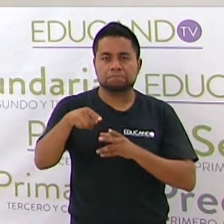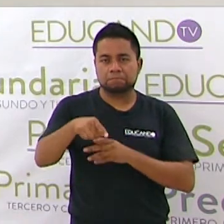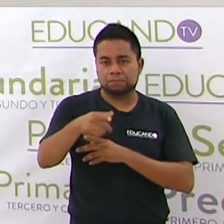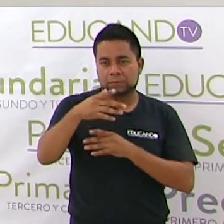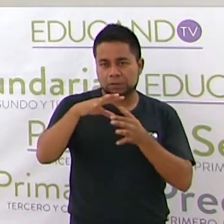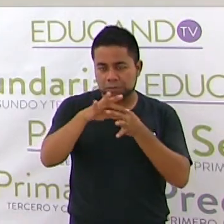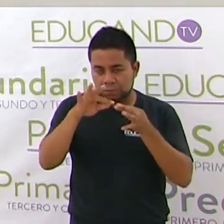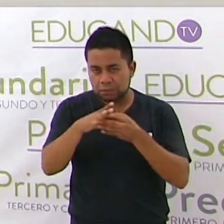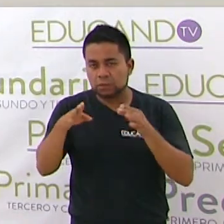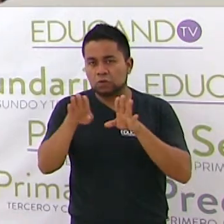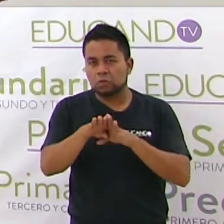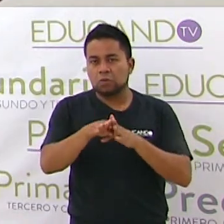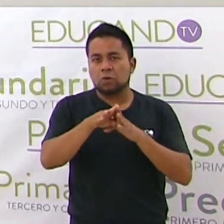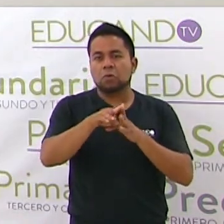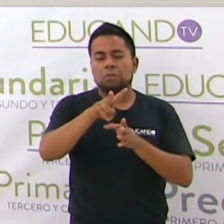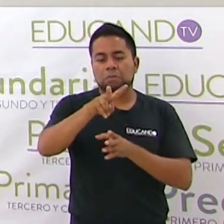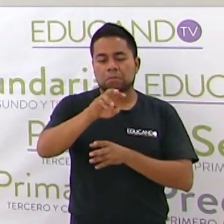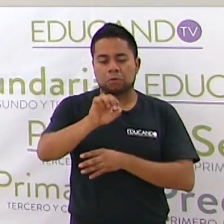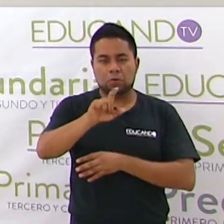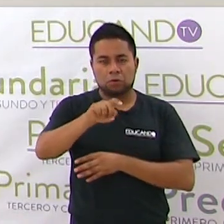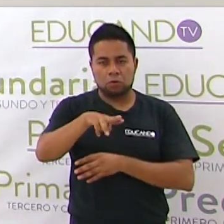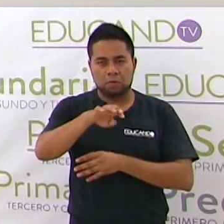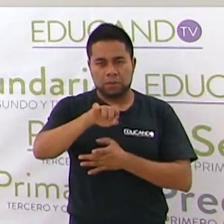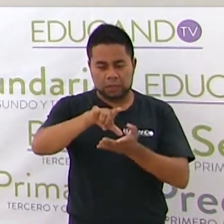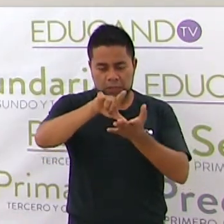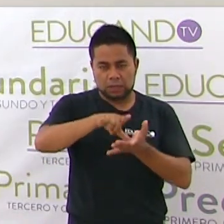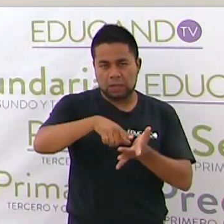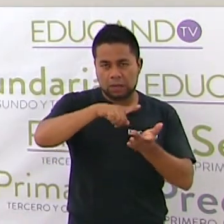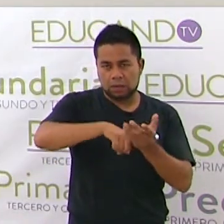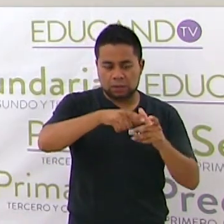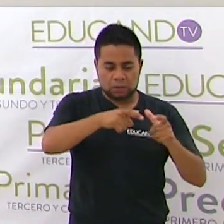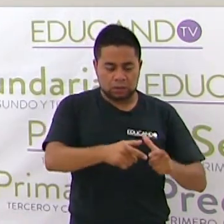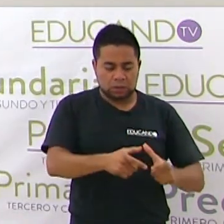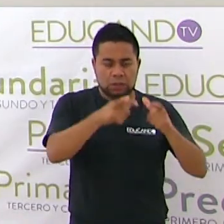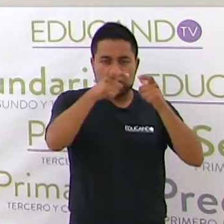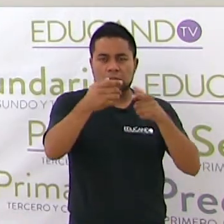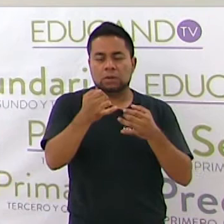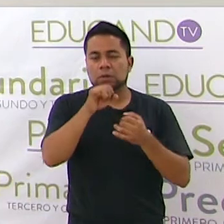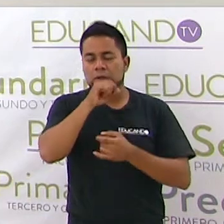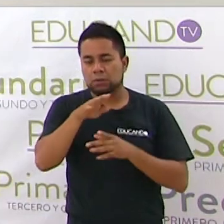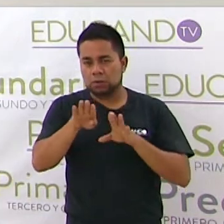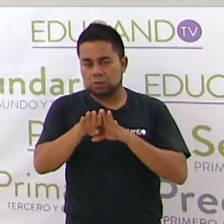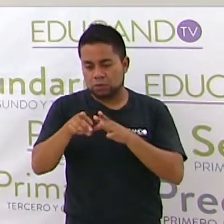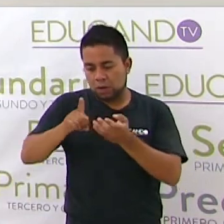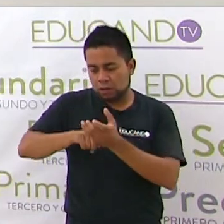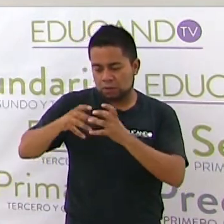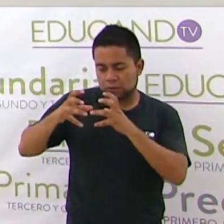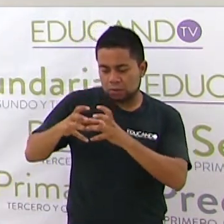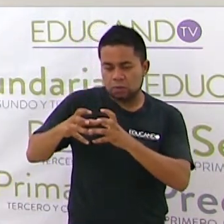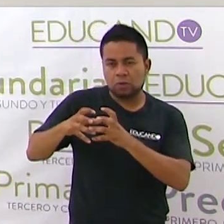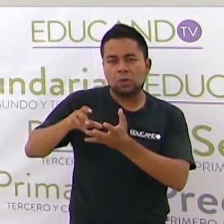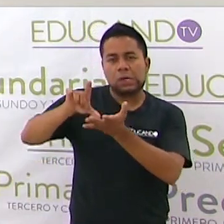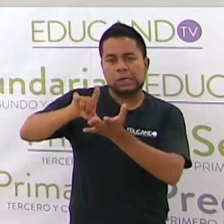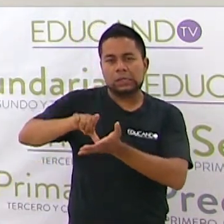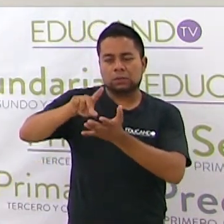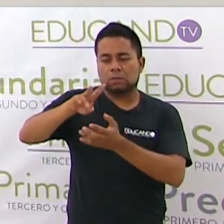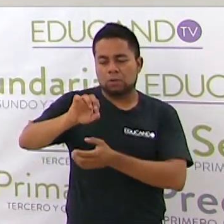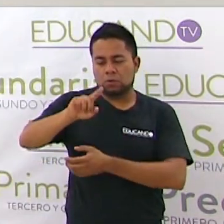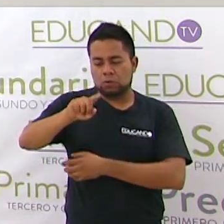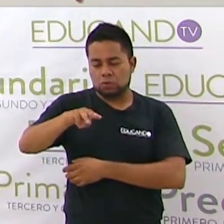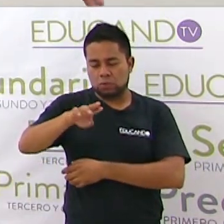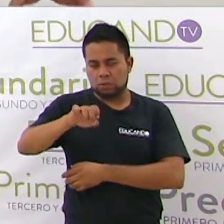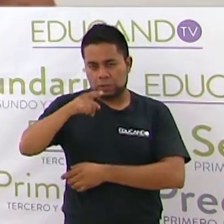calcular el volumen de un cilindro y cómo calcular el volumen también de una esfera. Para ello estuvimos